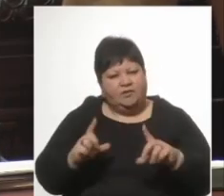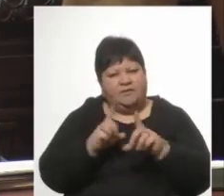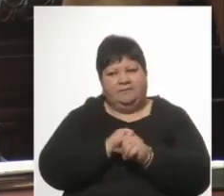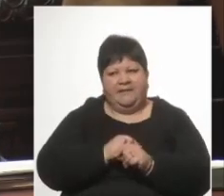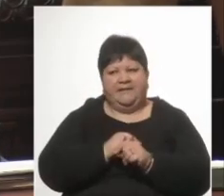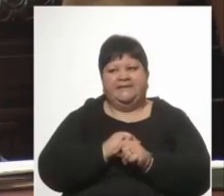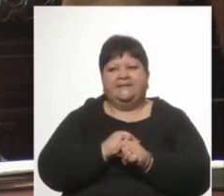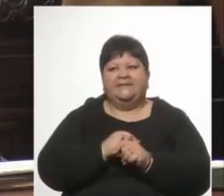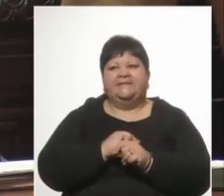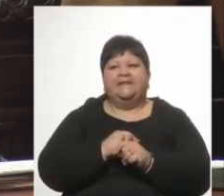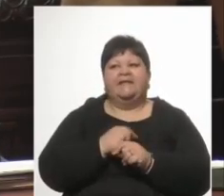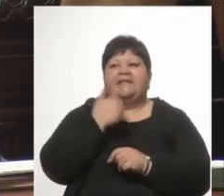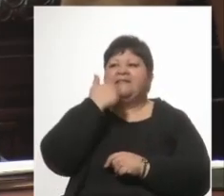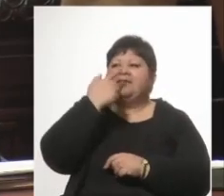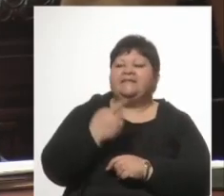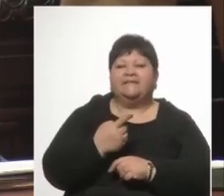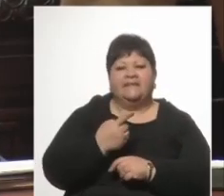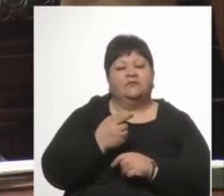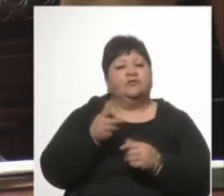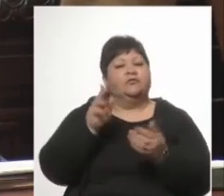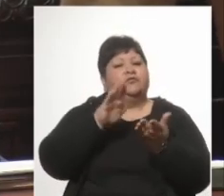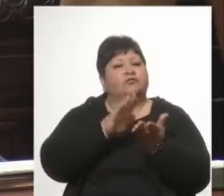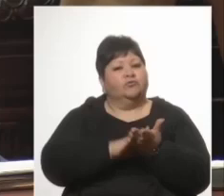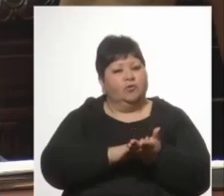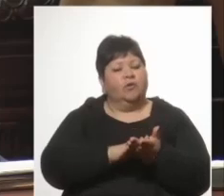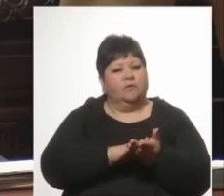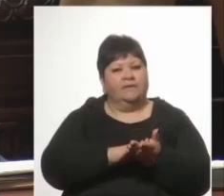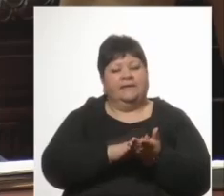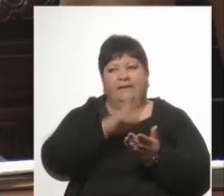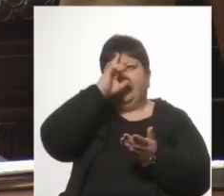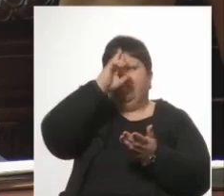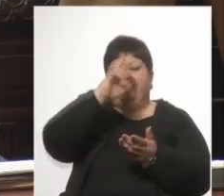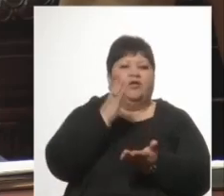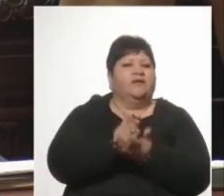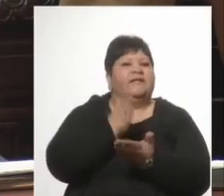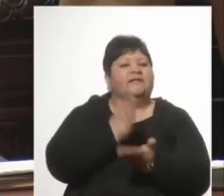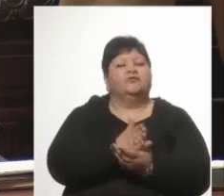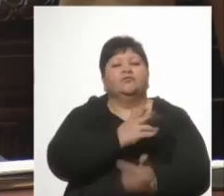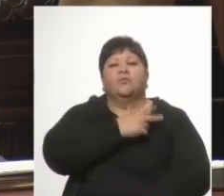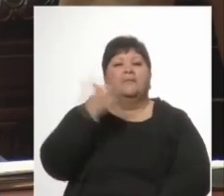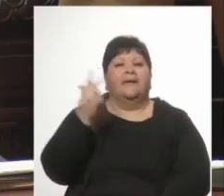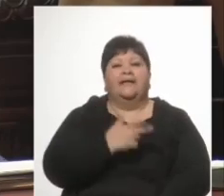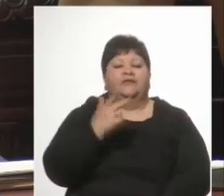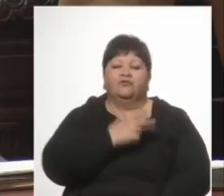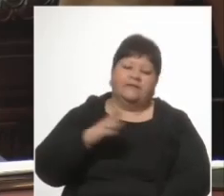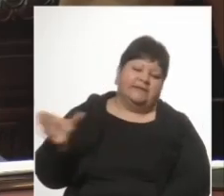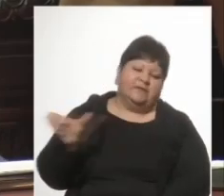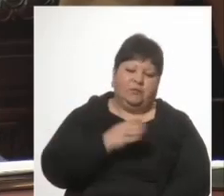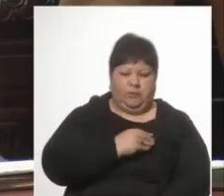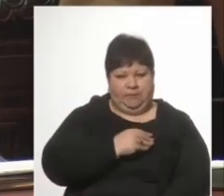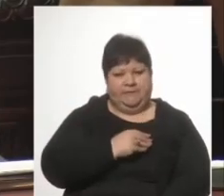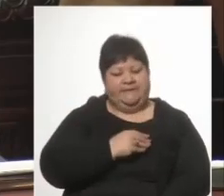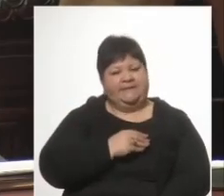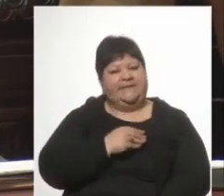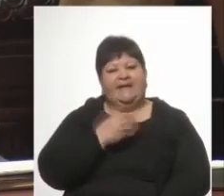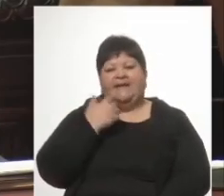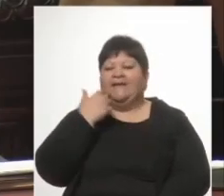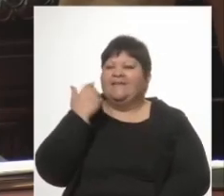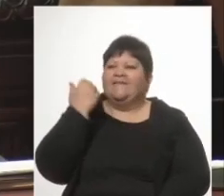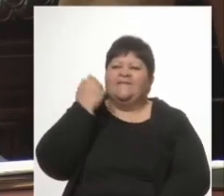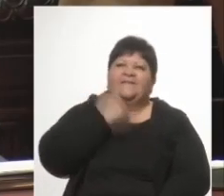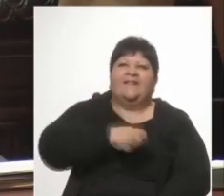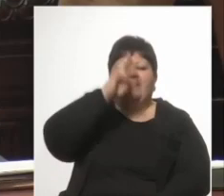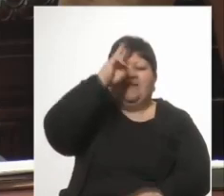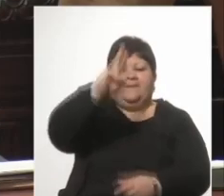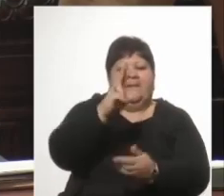reiterando mi posición de respeto a los derechos humanos en todos sus aspectos. Condeno la violación a los derechos humanos que